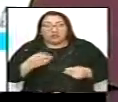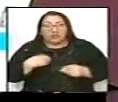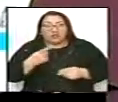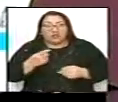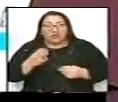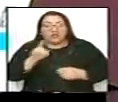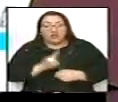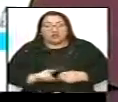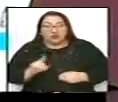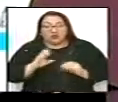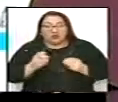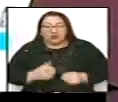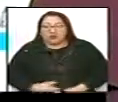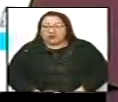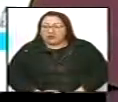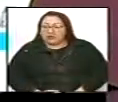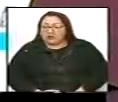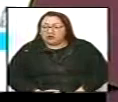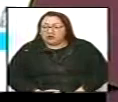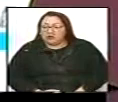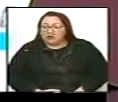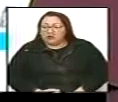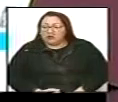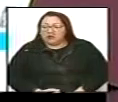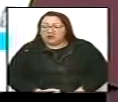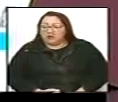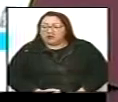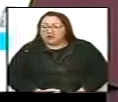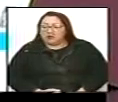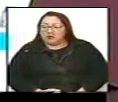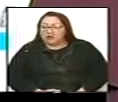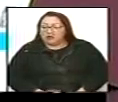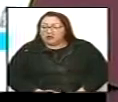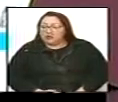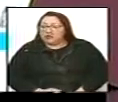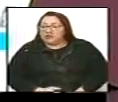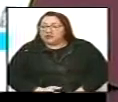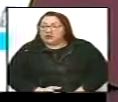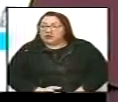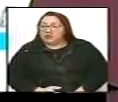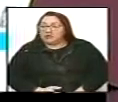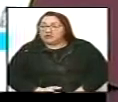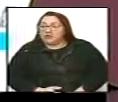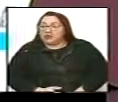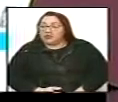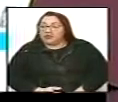siga utilizando el Congreso para fines absolutamente mezquinos y